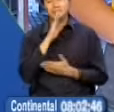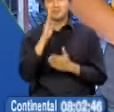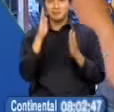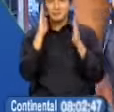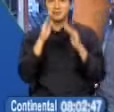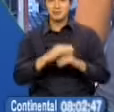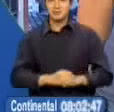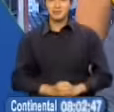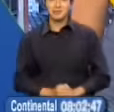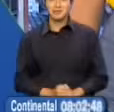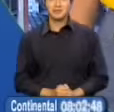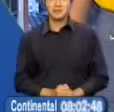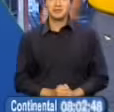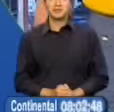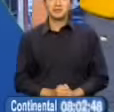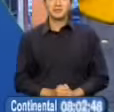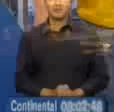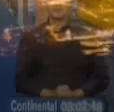preferencia